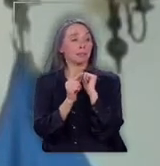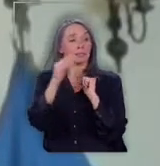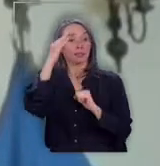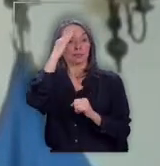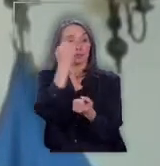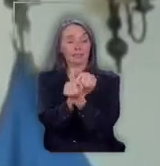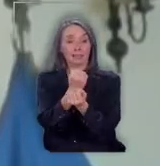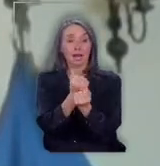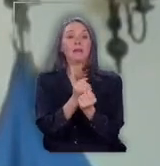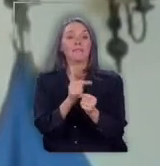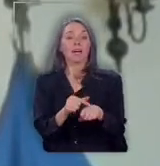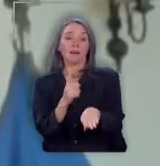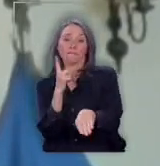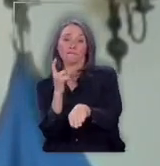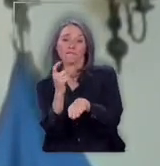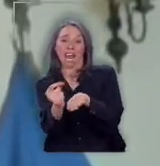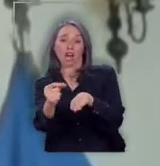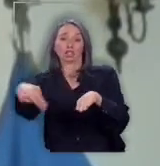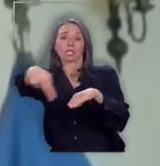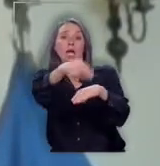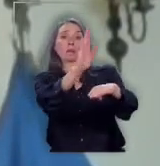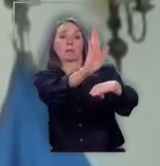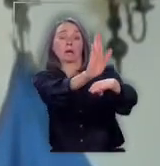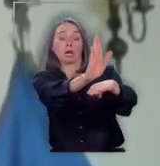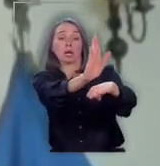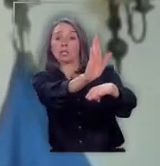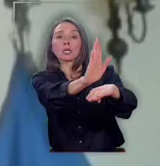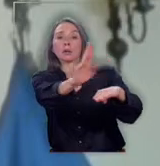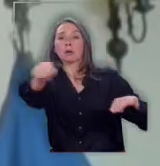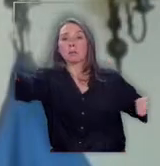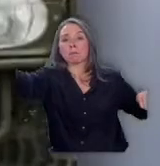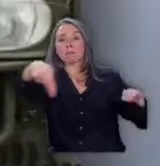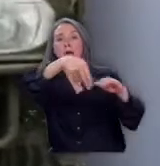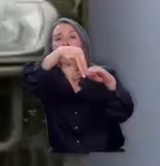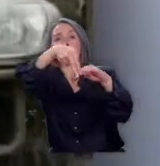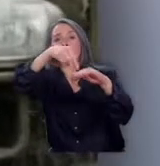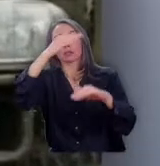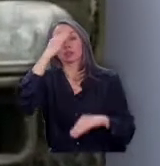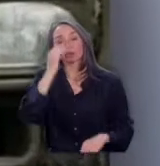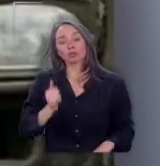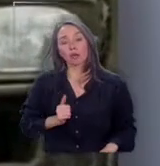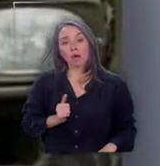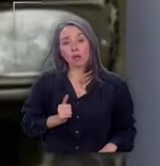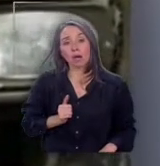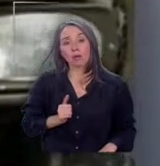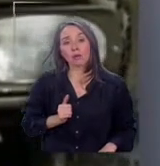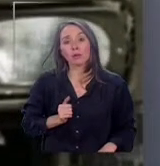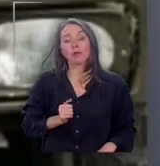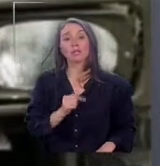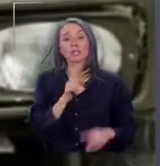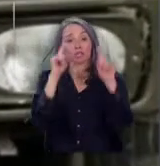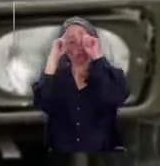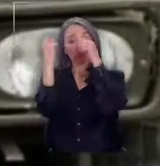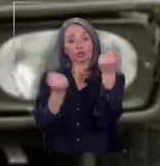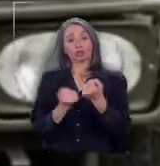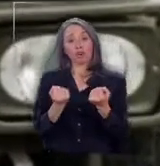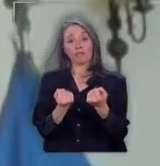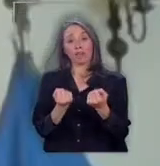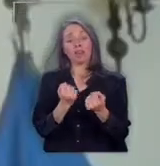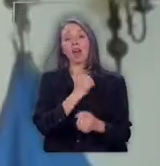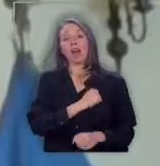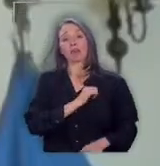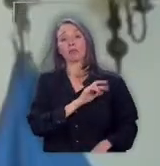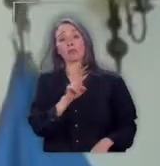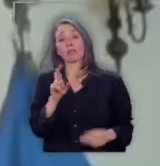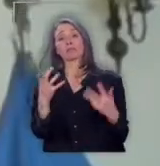deir el control impactando Lamentablemente al soldado que al final por una actitud ir responsable de unas